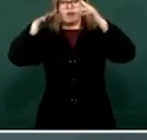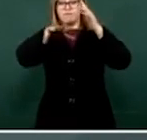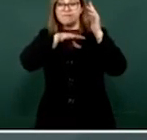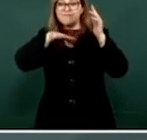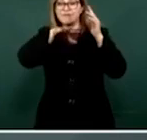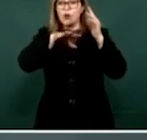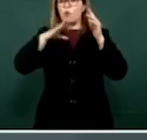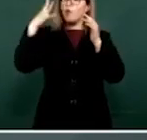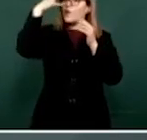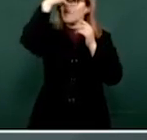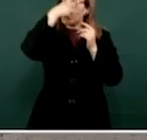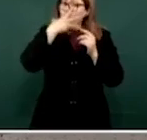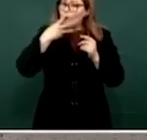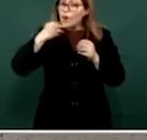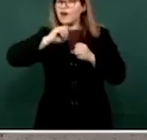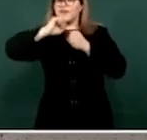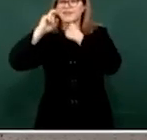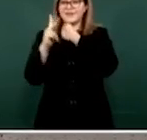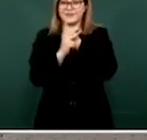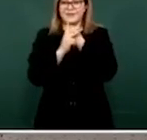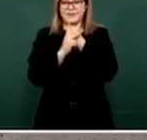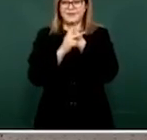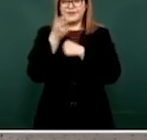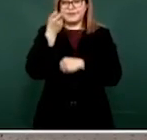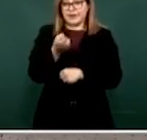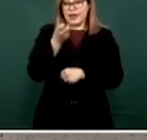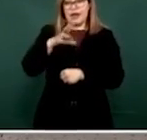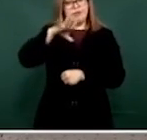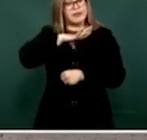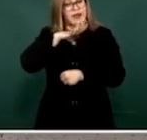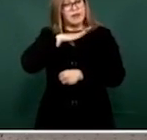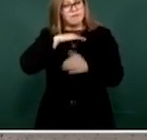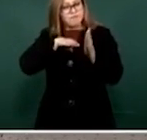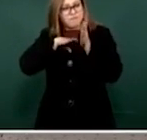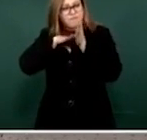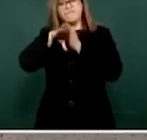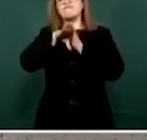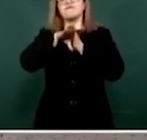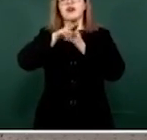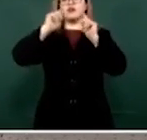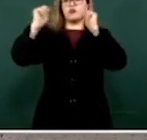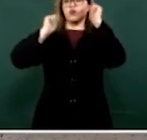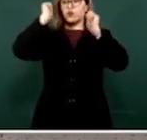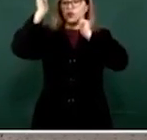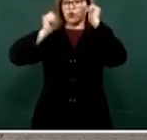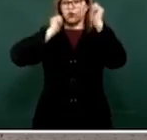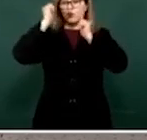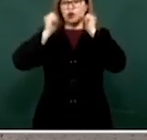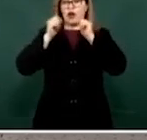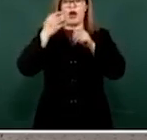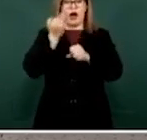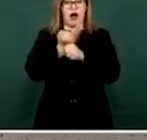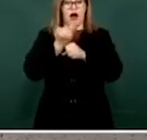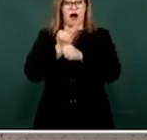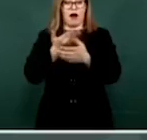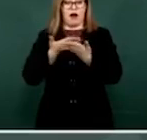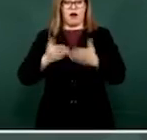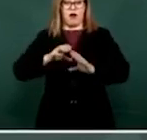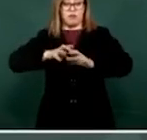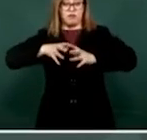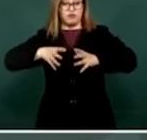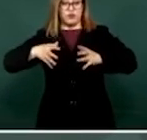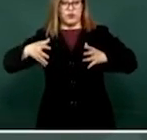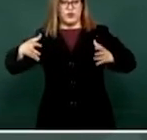bellas del país, tiene mucho potencial turístico, está creciendo mucho